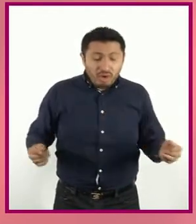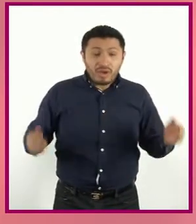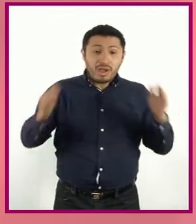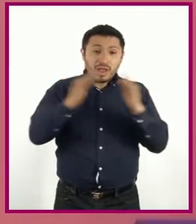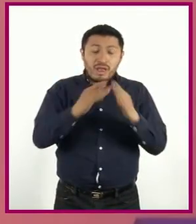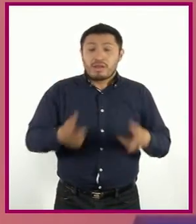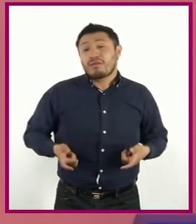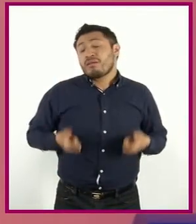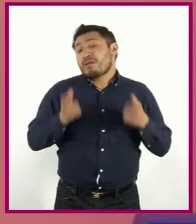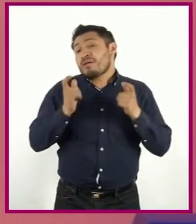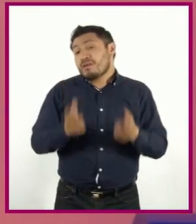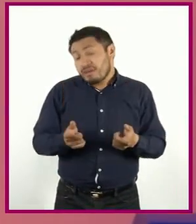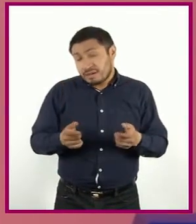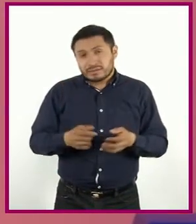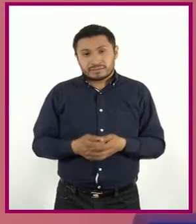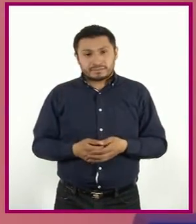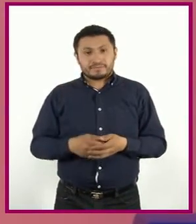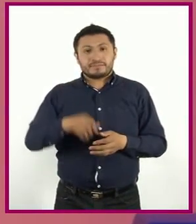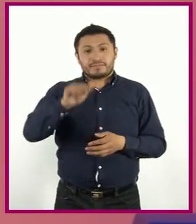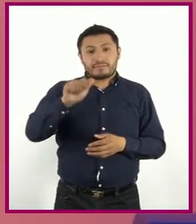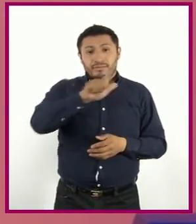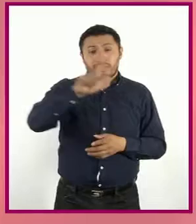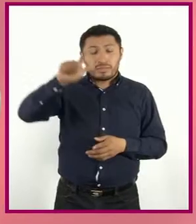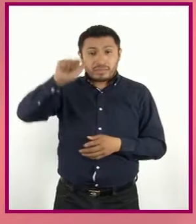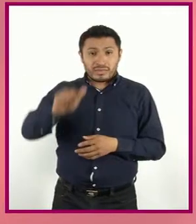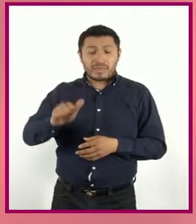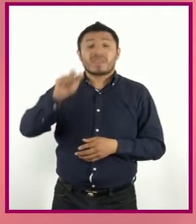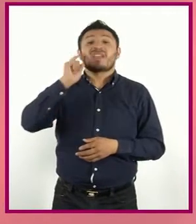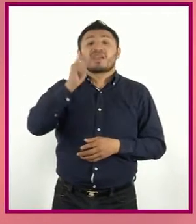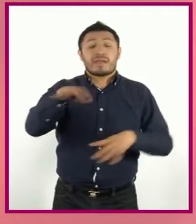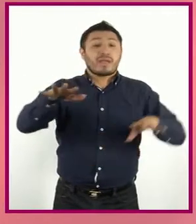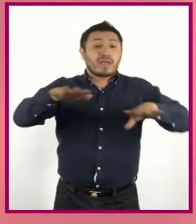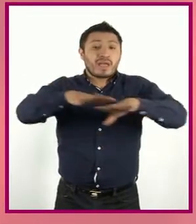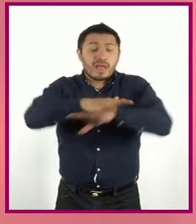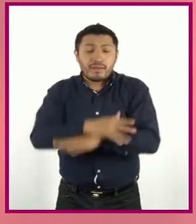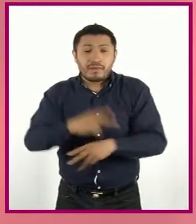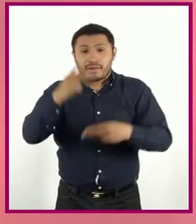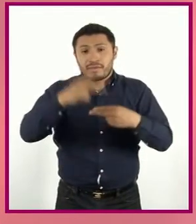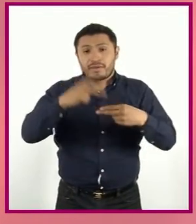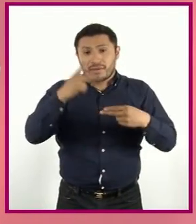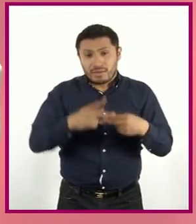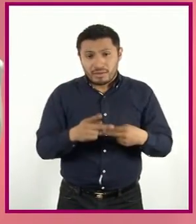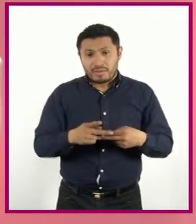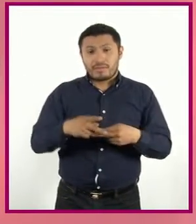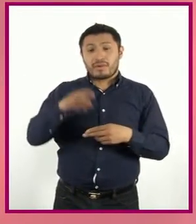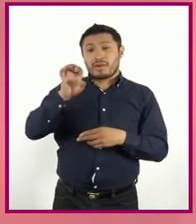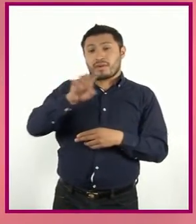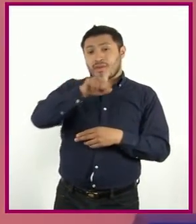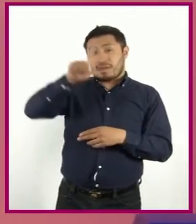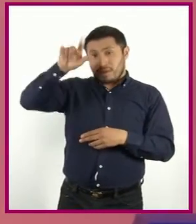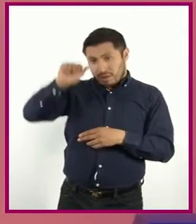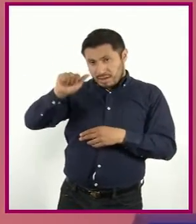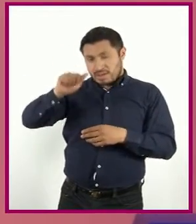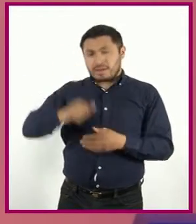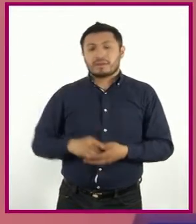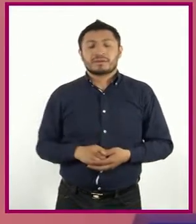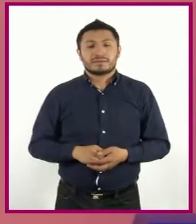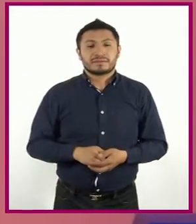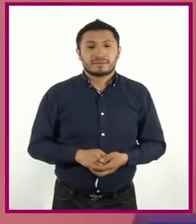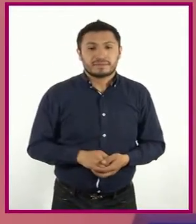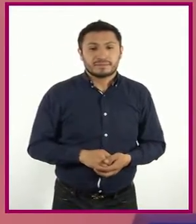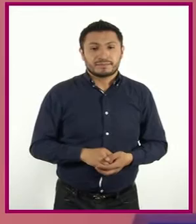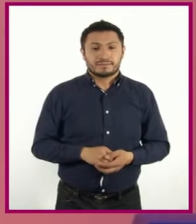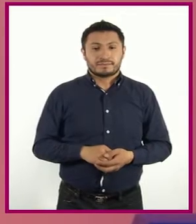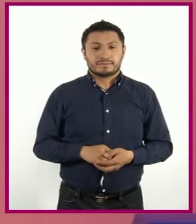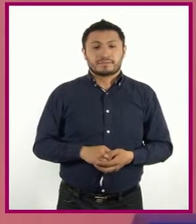acomodada. El sustantivo aya lo sustituye por el pronombre personal ella. ¿Qué es